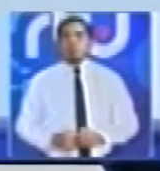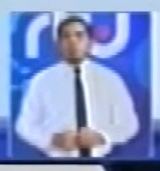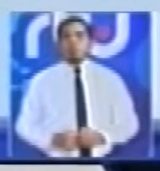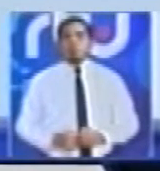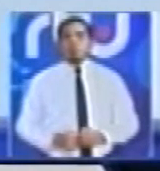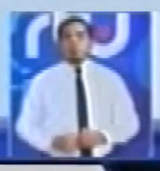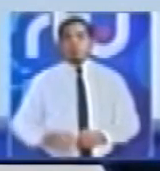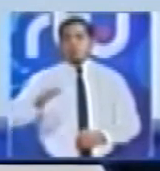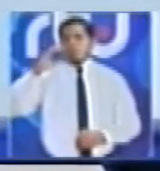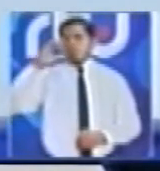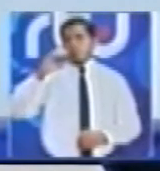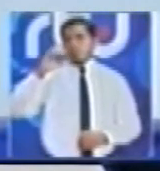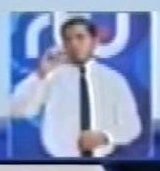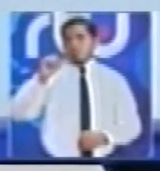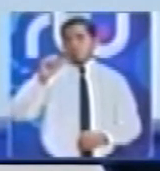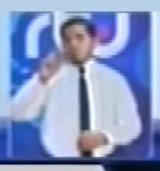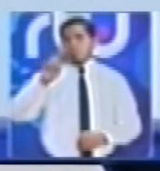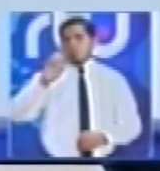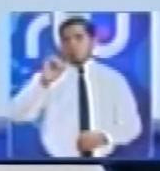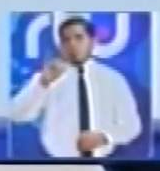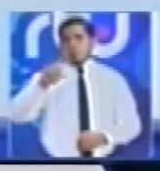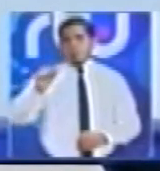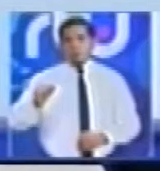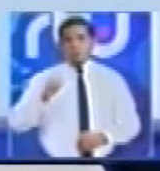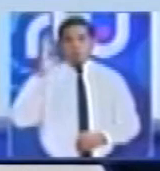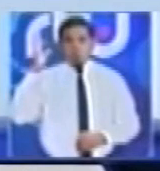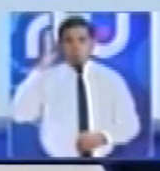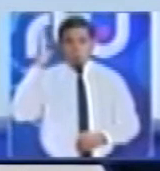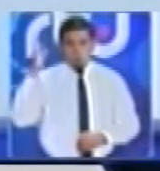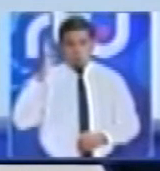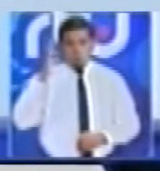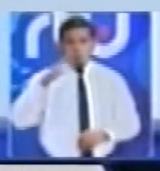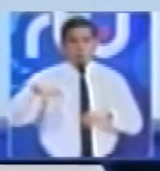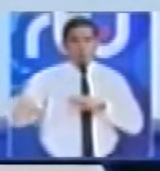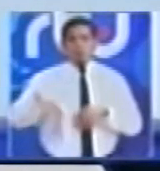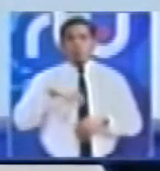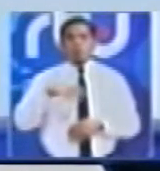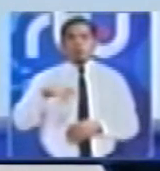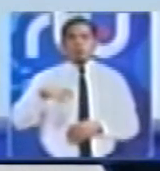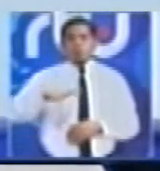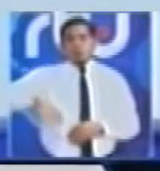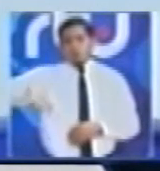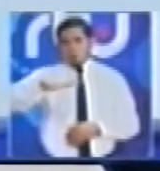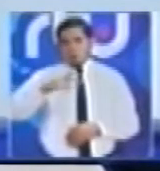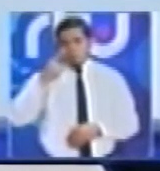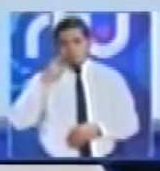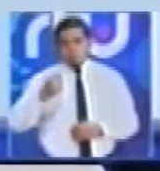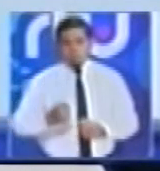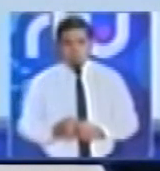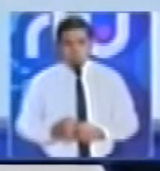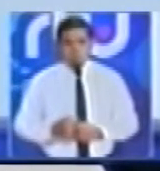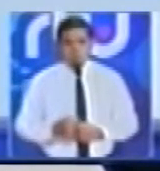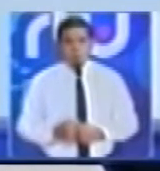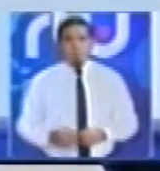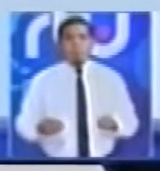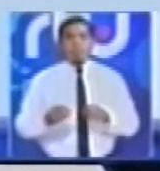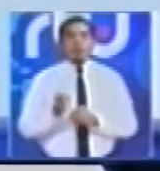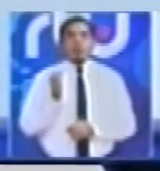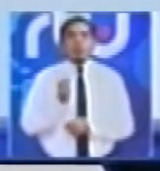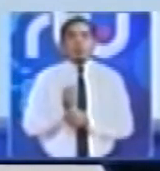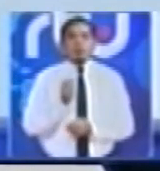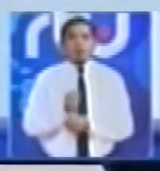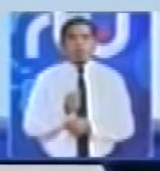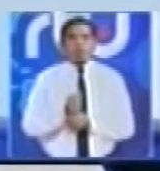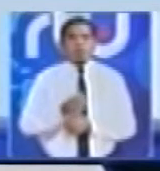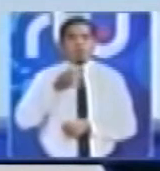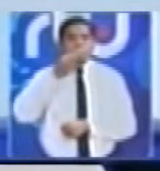Carolina Báez, coordinadora de Educación Zonal en Tungurahua, en diálogo con los medios de comunicación, informó que se vienen realizando las pruebas a